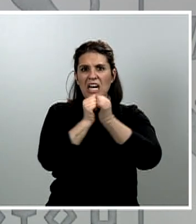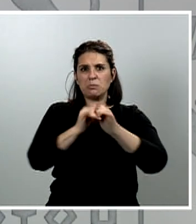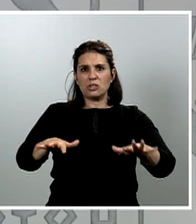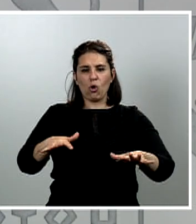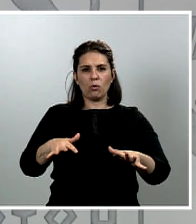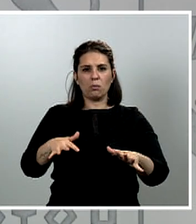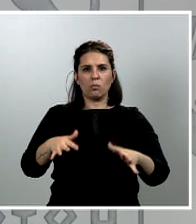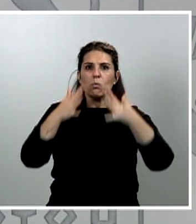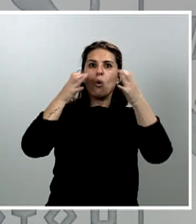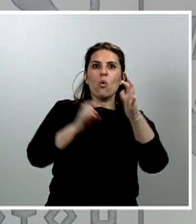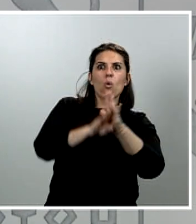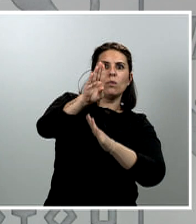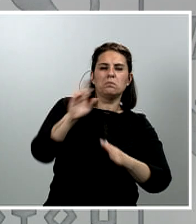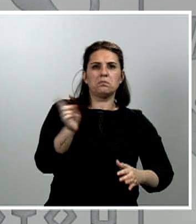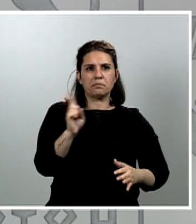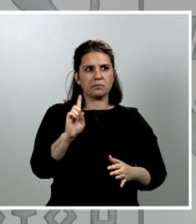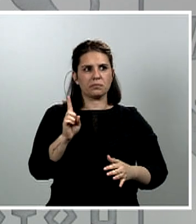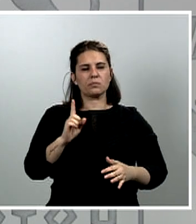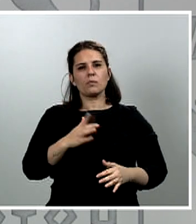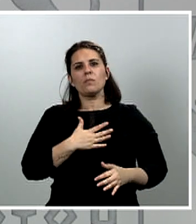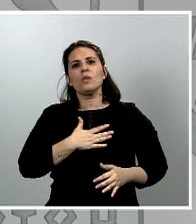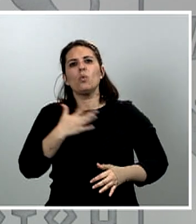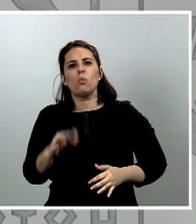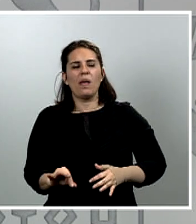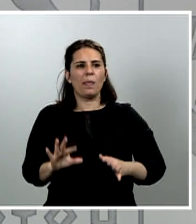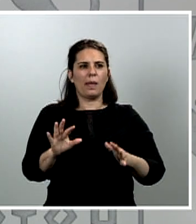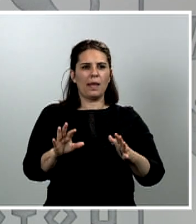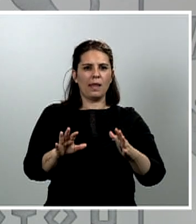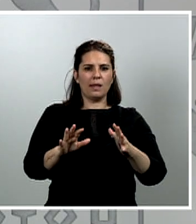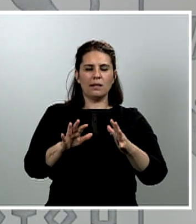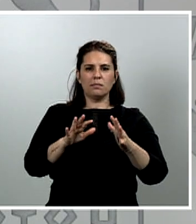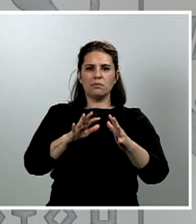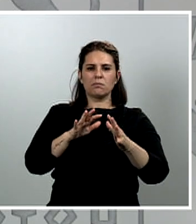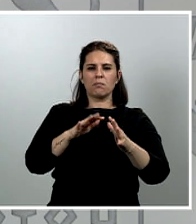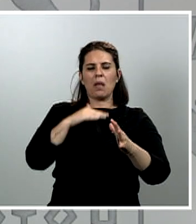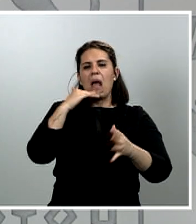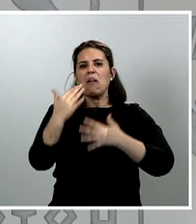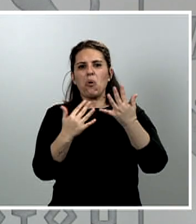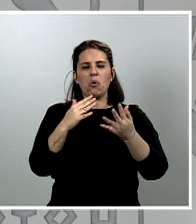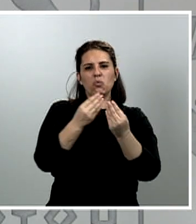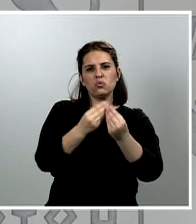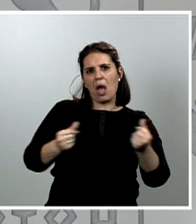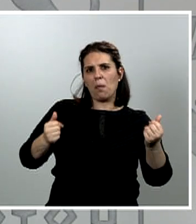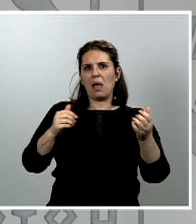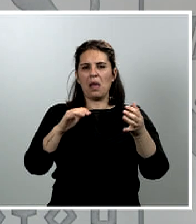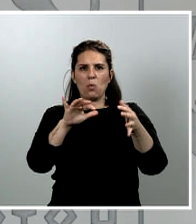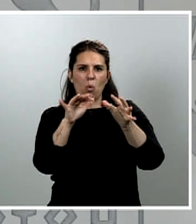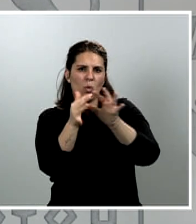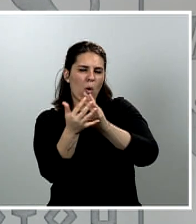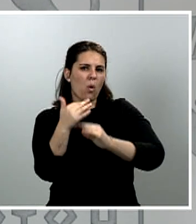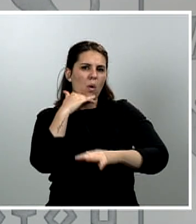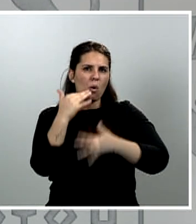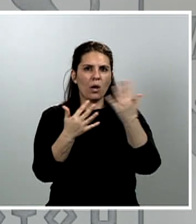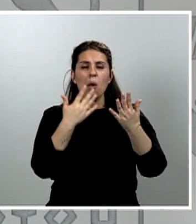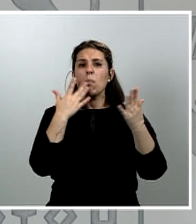obviamente ha podido suavizar en algún punto concreto la evolución, pero en principio a nivel global y por comunidad